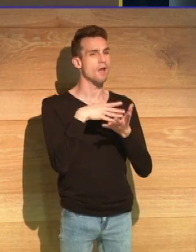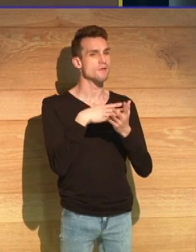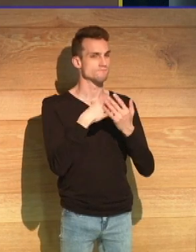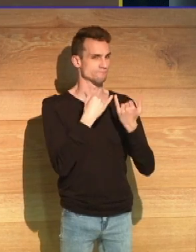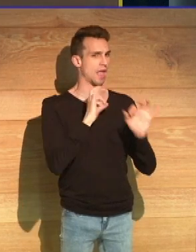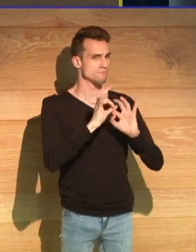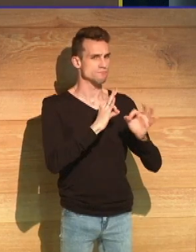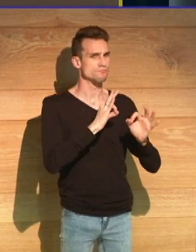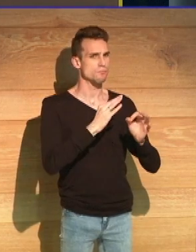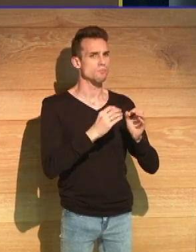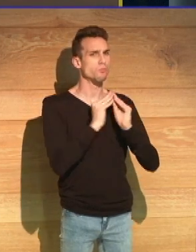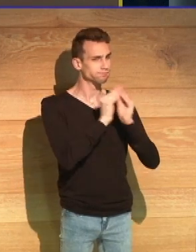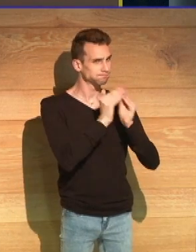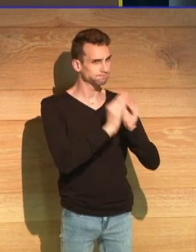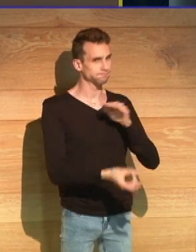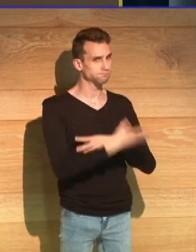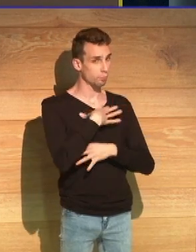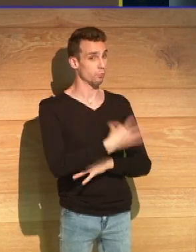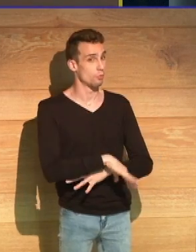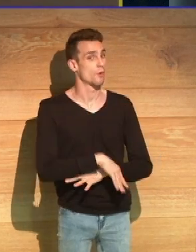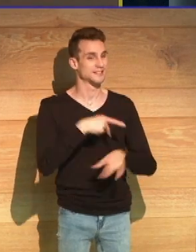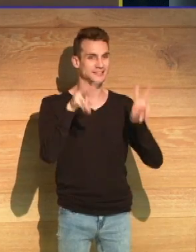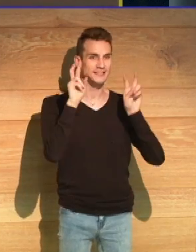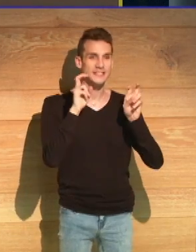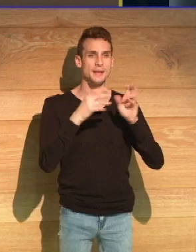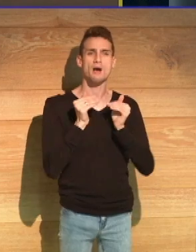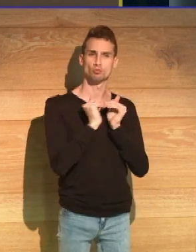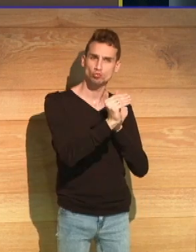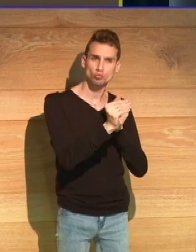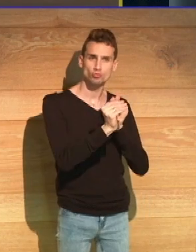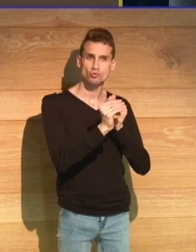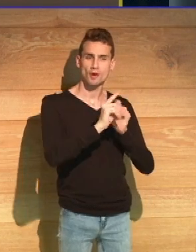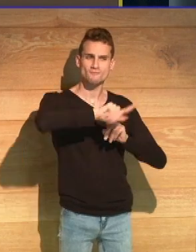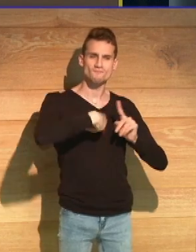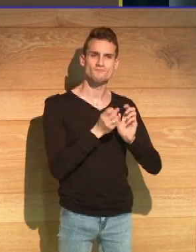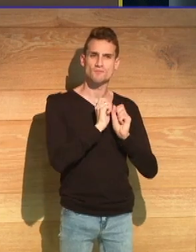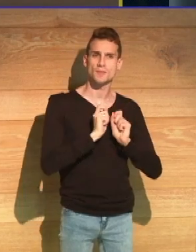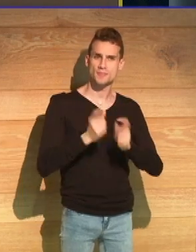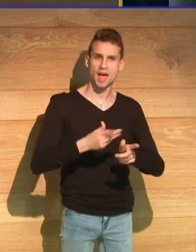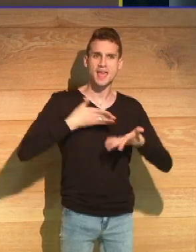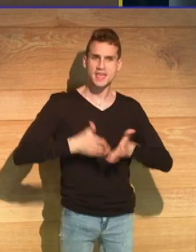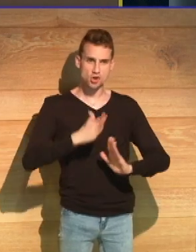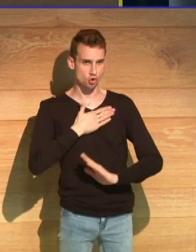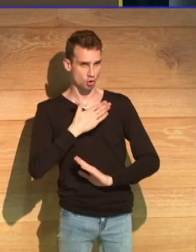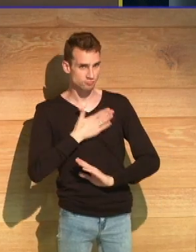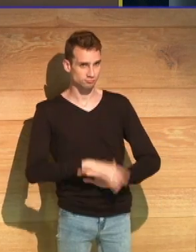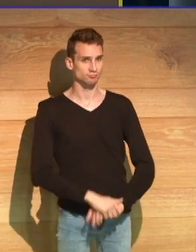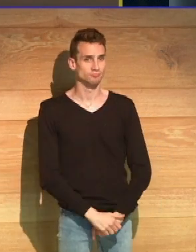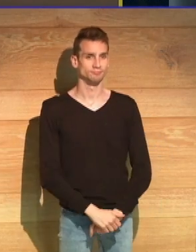obra sobre qué futuro que vamos a dejar nuestros hijos y hijas y